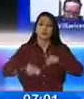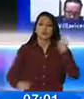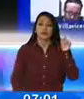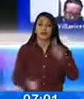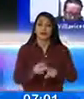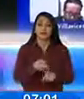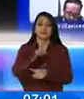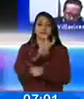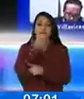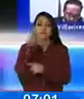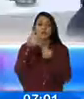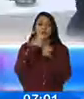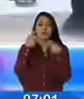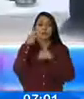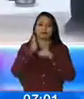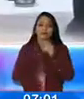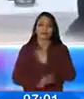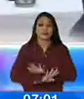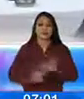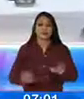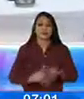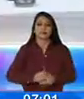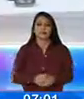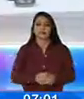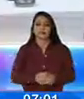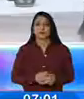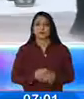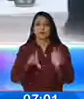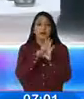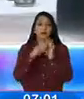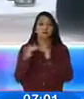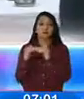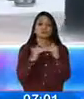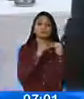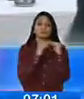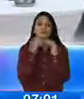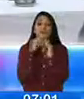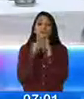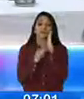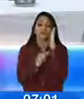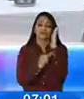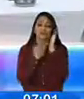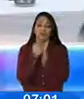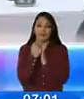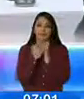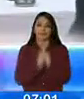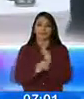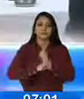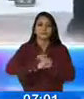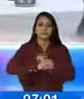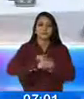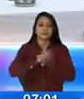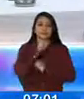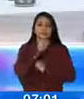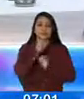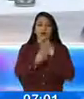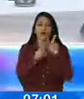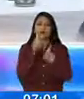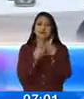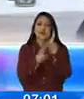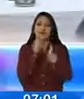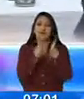hasta el 22 de marzo. Una norma en el Código de la Democracia que señala que se prohíbe la difusión de encuestas y